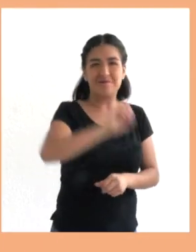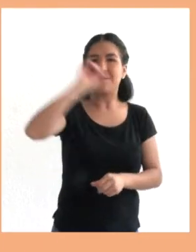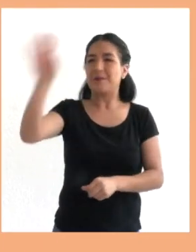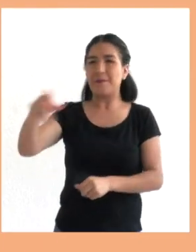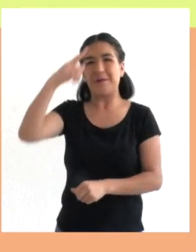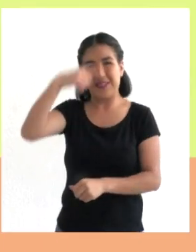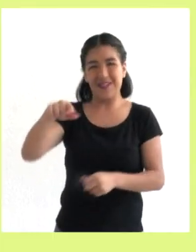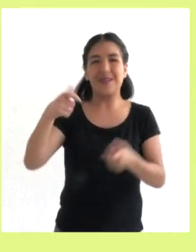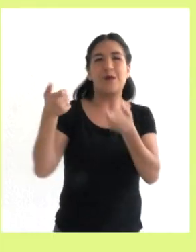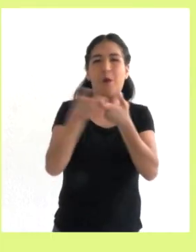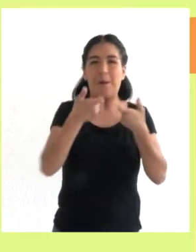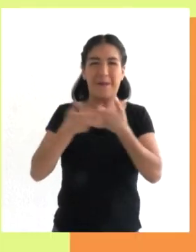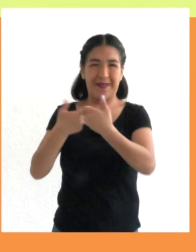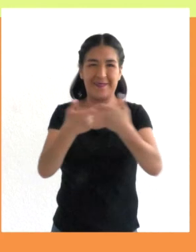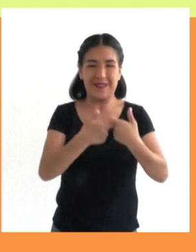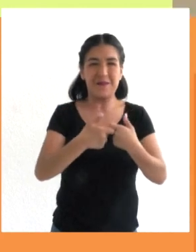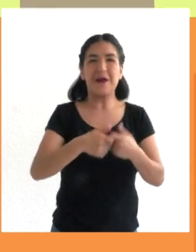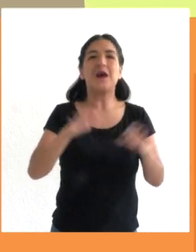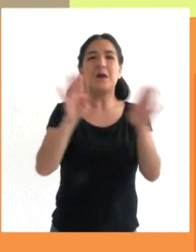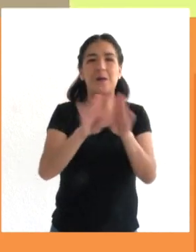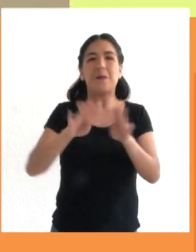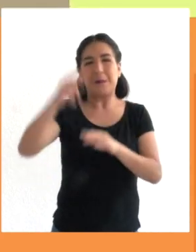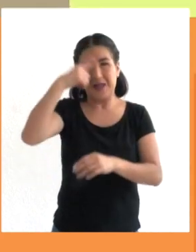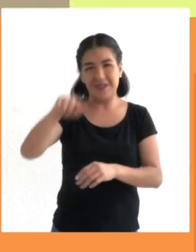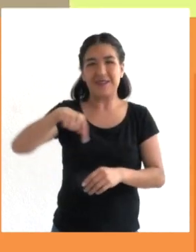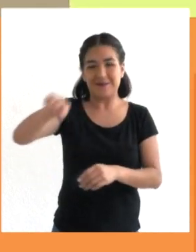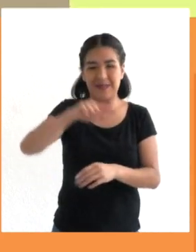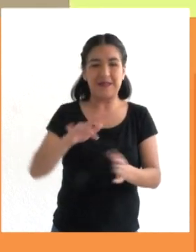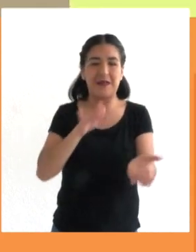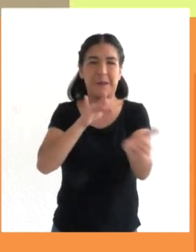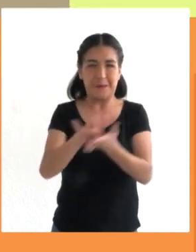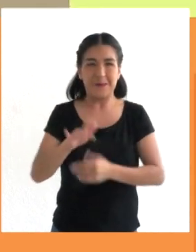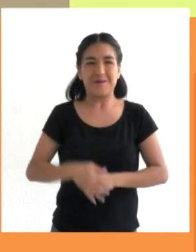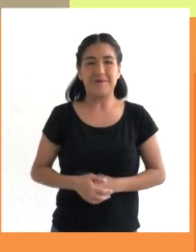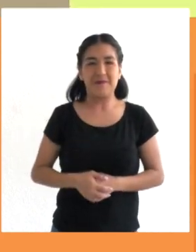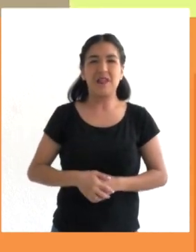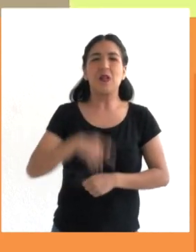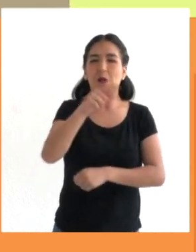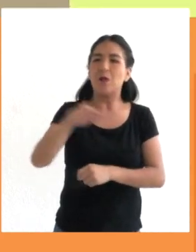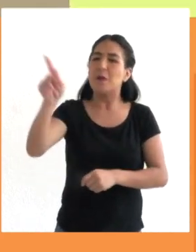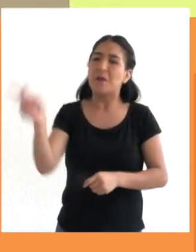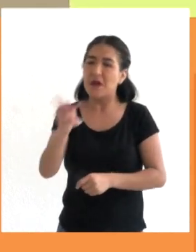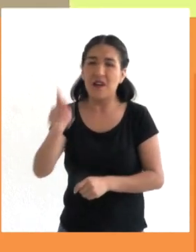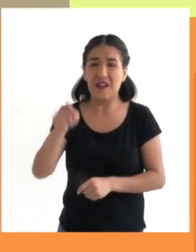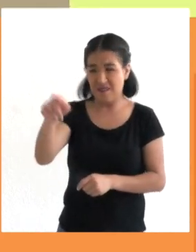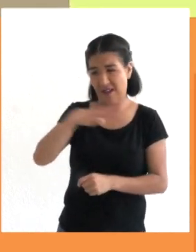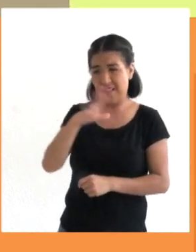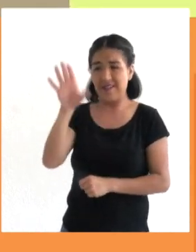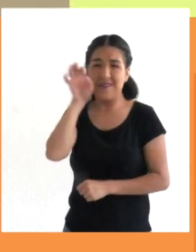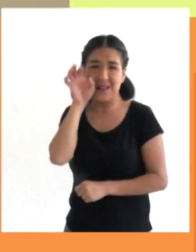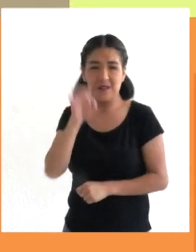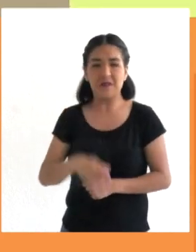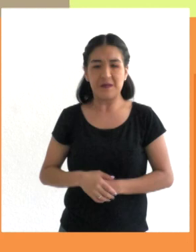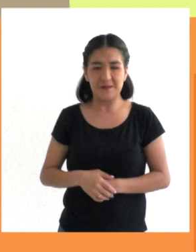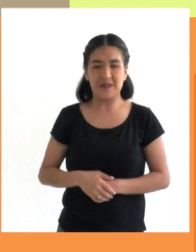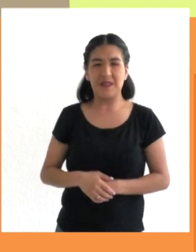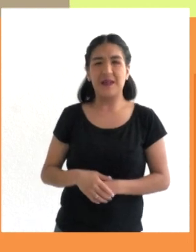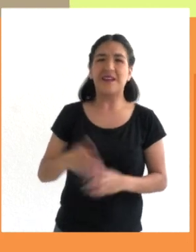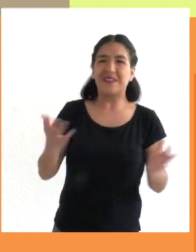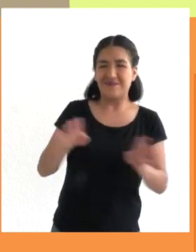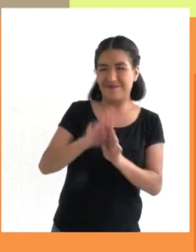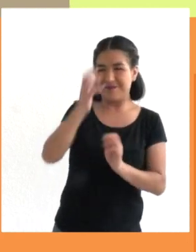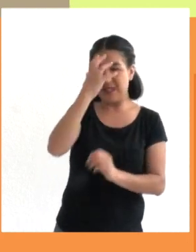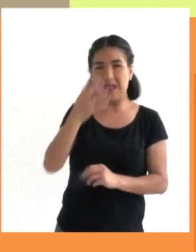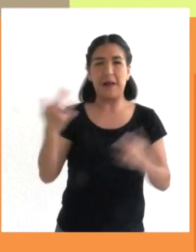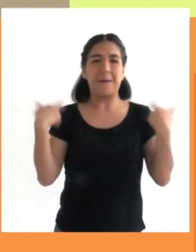de la escuela con la instrucción de preguntar si había naranjas. Parecía una petición sosa, pero la ejecutó. Cuando